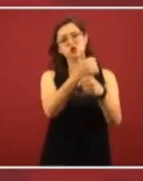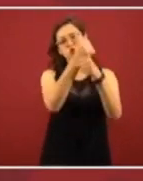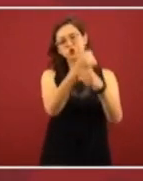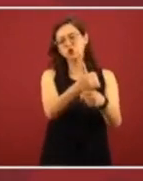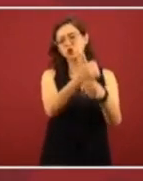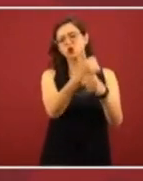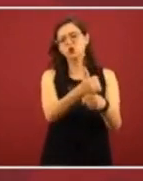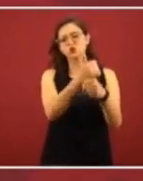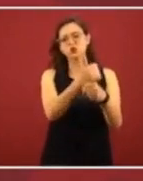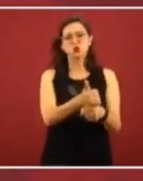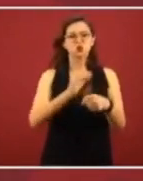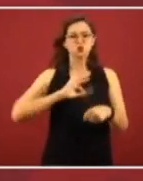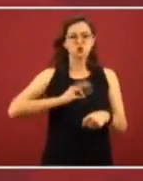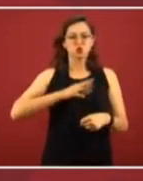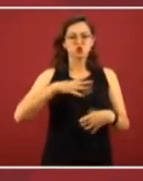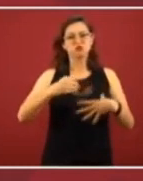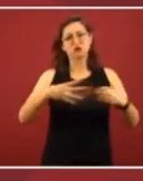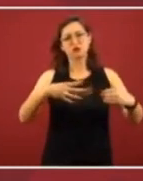esta pandemia.